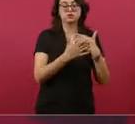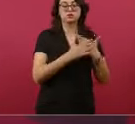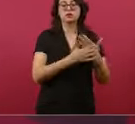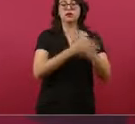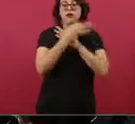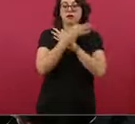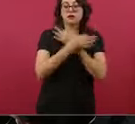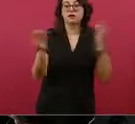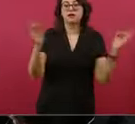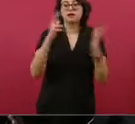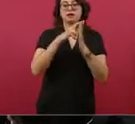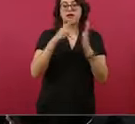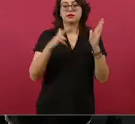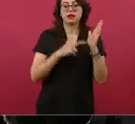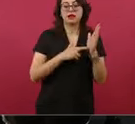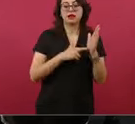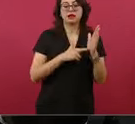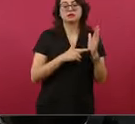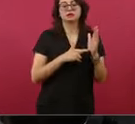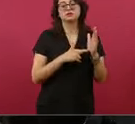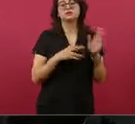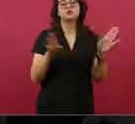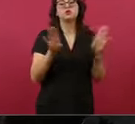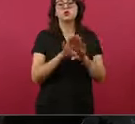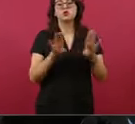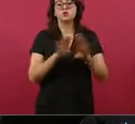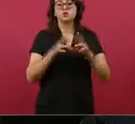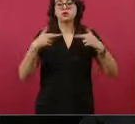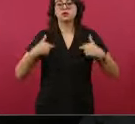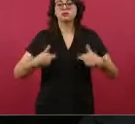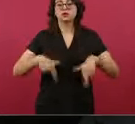a su representante. Y ellos